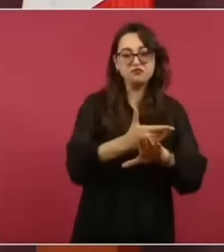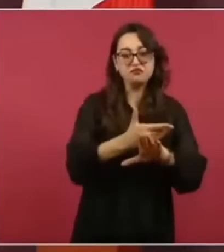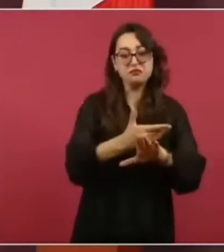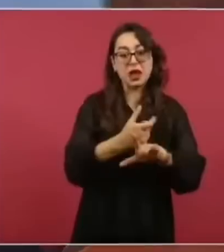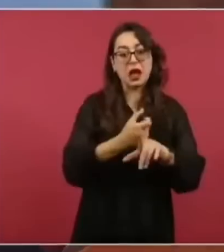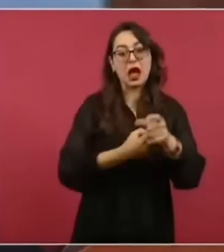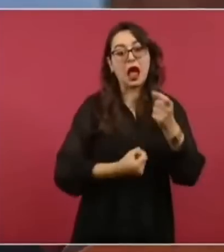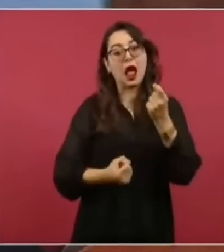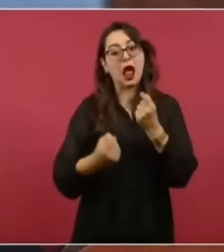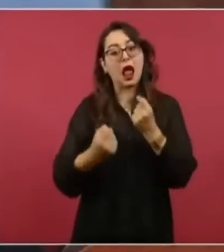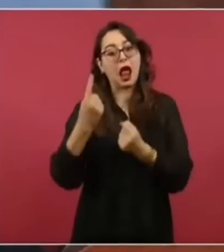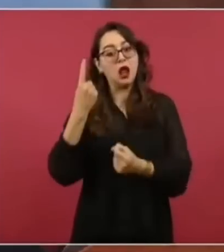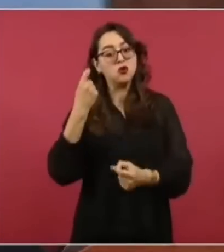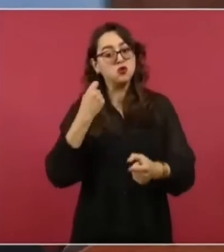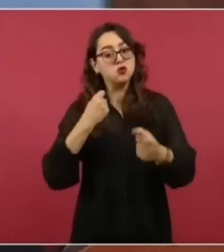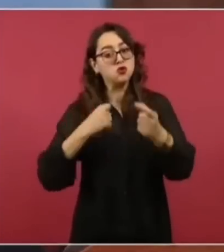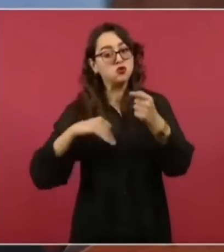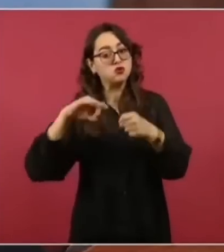En la Biblia